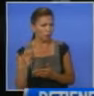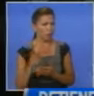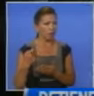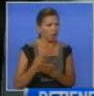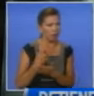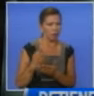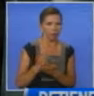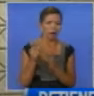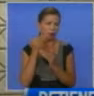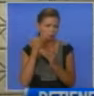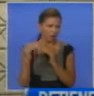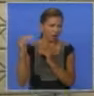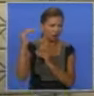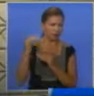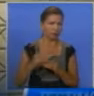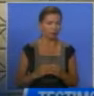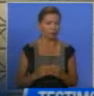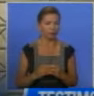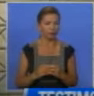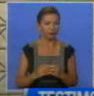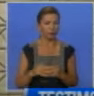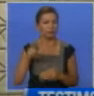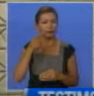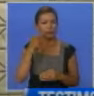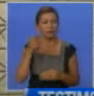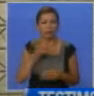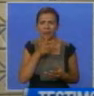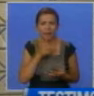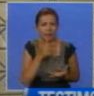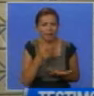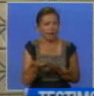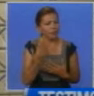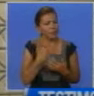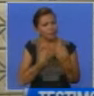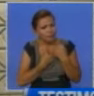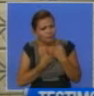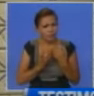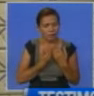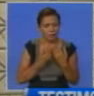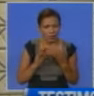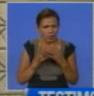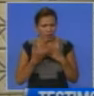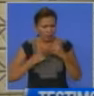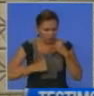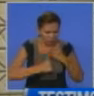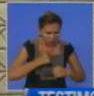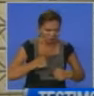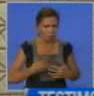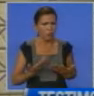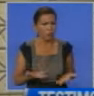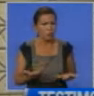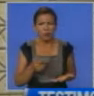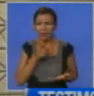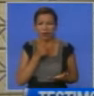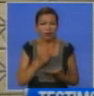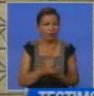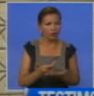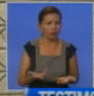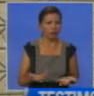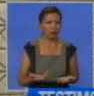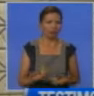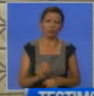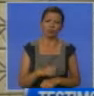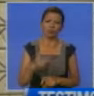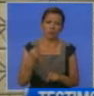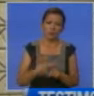años mayores a él. ¿Quién me devuelve a mi hijo? La forma, su cariño, en menos de un mes haber sufrido 3 atentados, no creo que